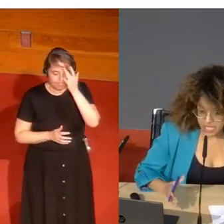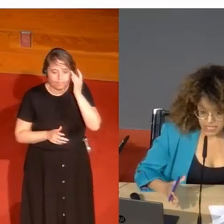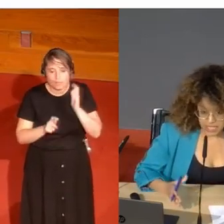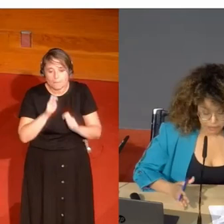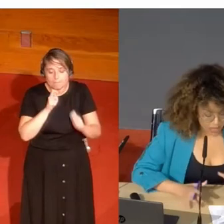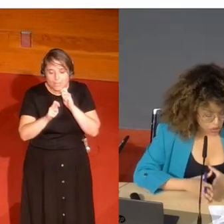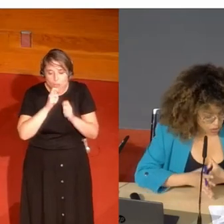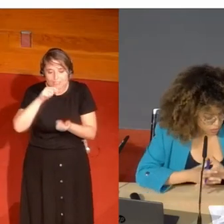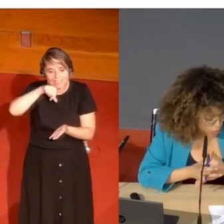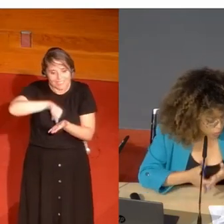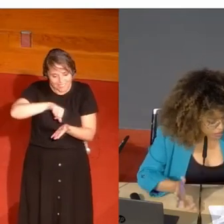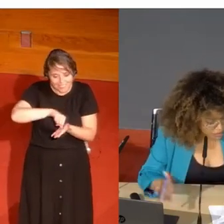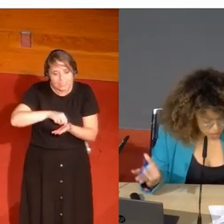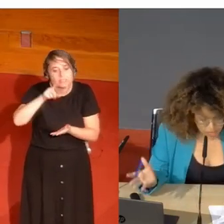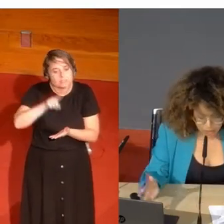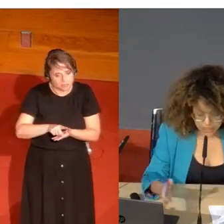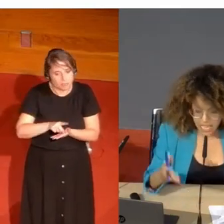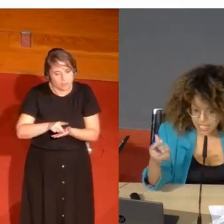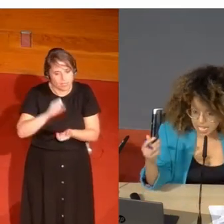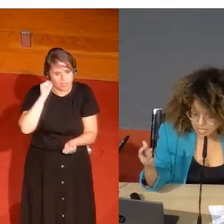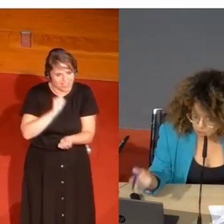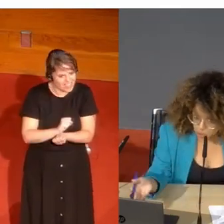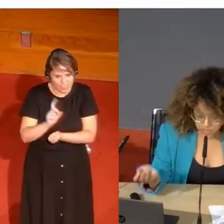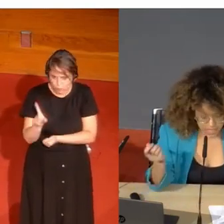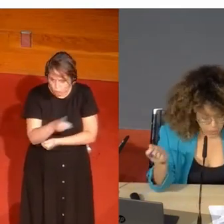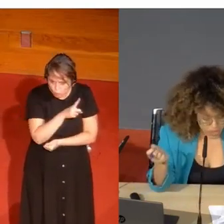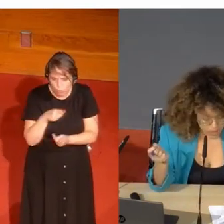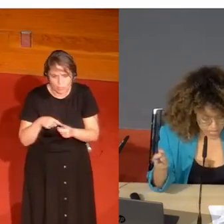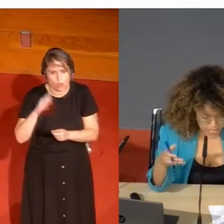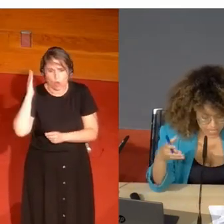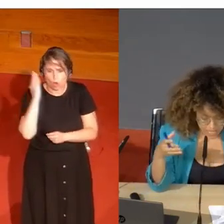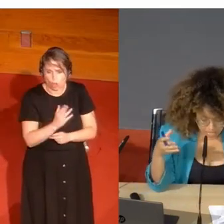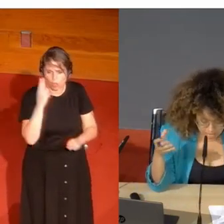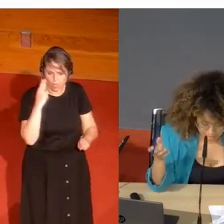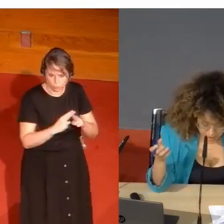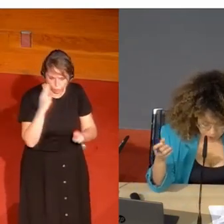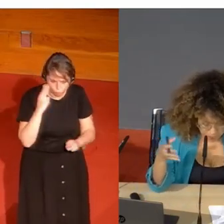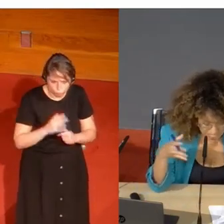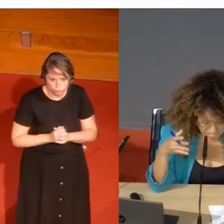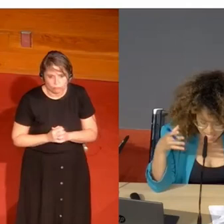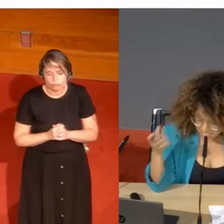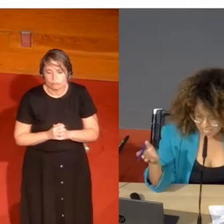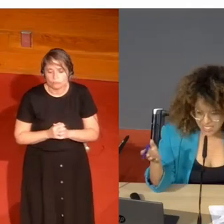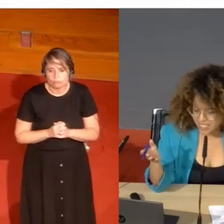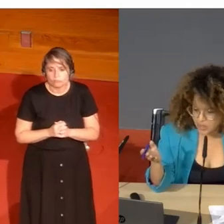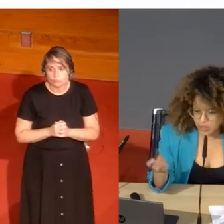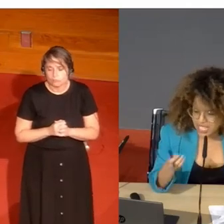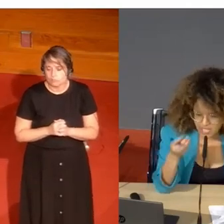periodistas iraníes también son sufren detenciones arbitrarias condenas muy severas eh